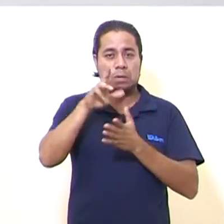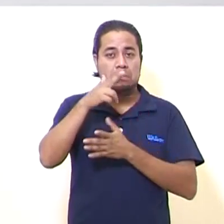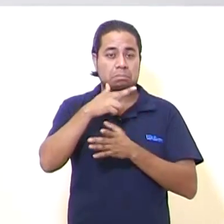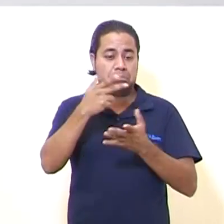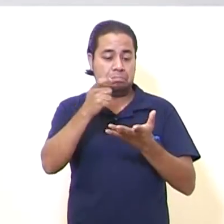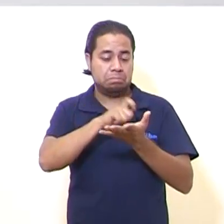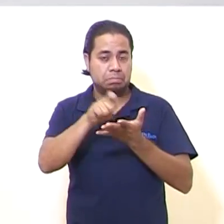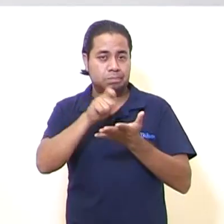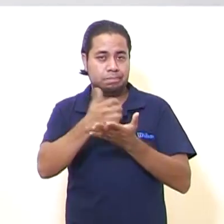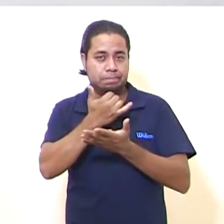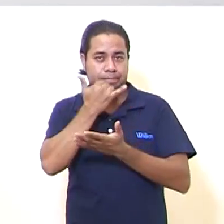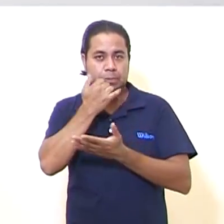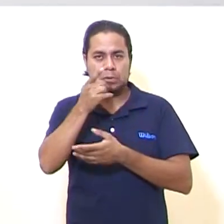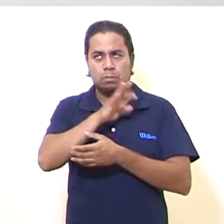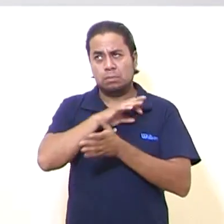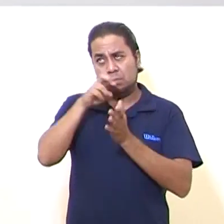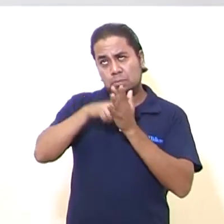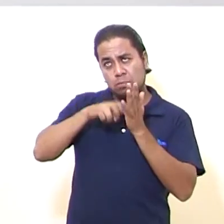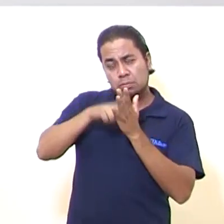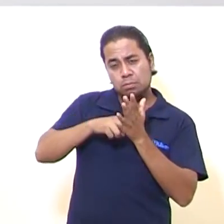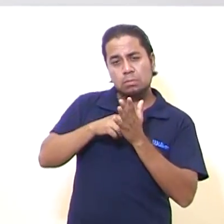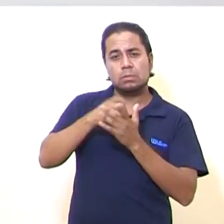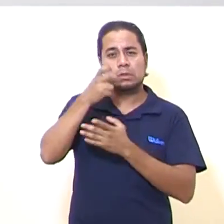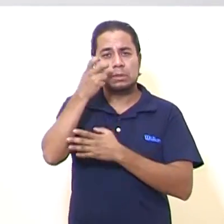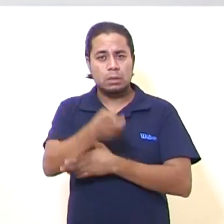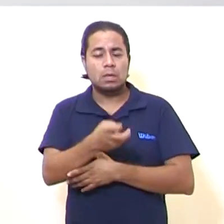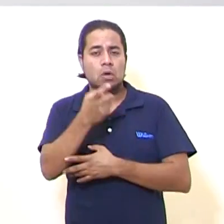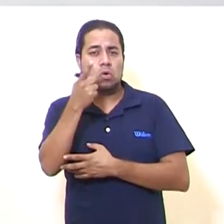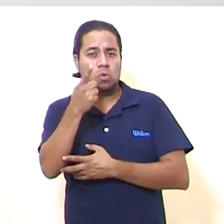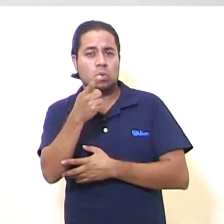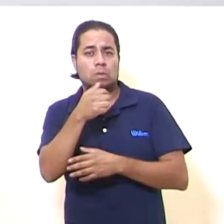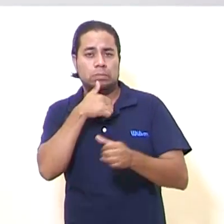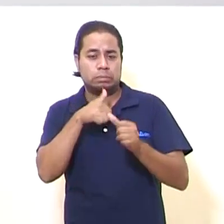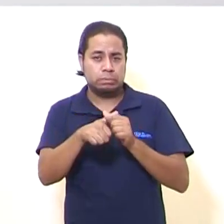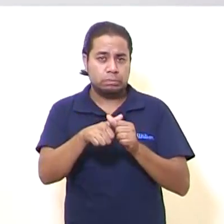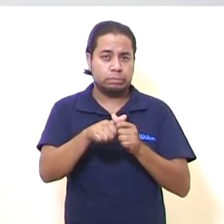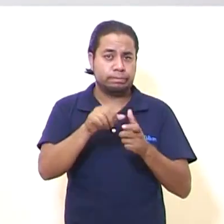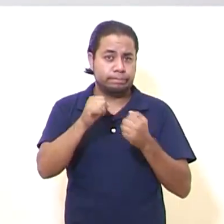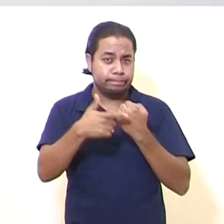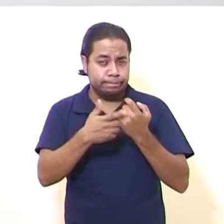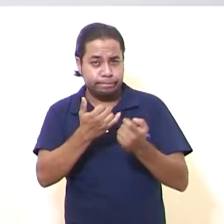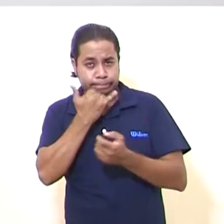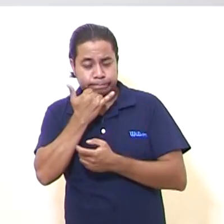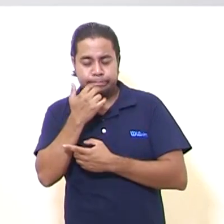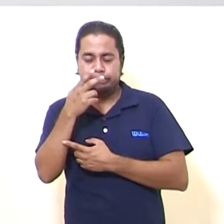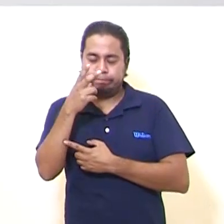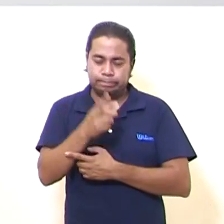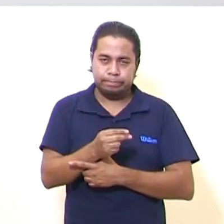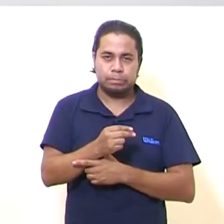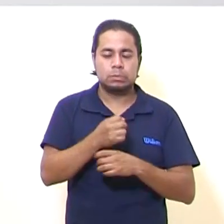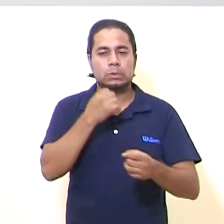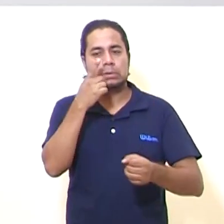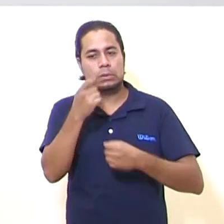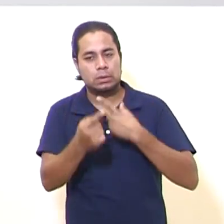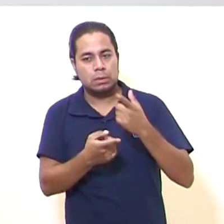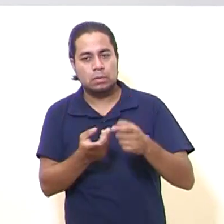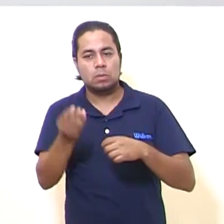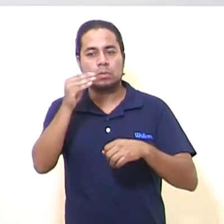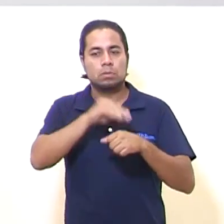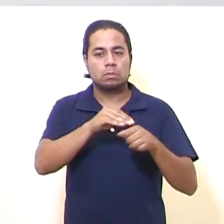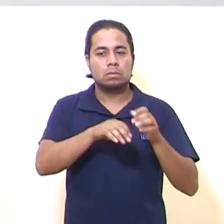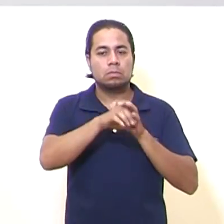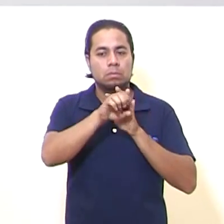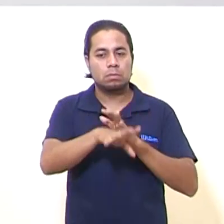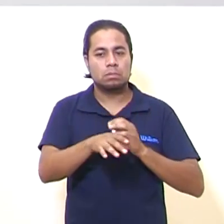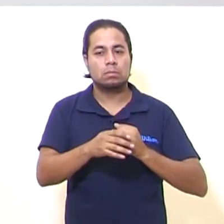hace. Tú lo puedes corregir diciéndole que no se tiene que escribir así, porque hay algunos que escriben